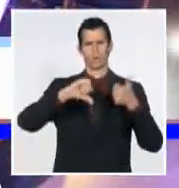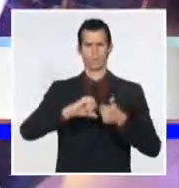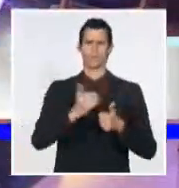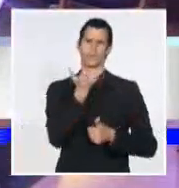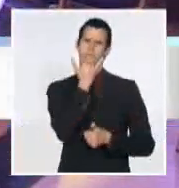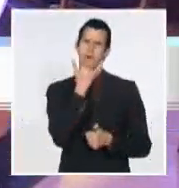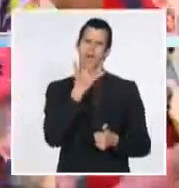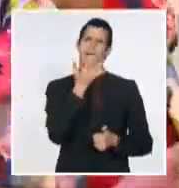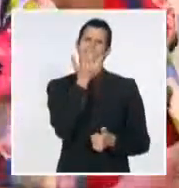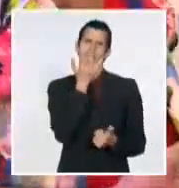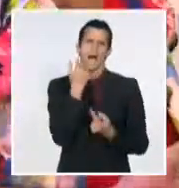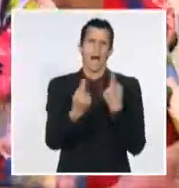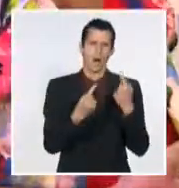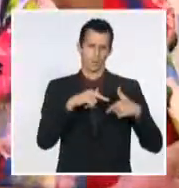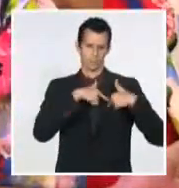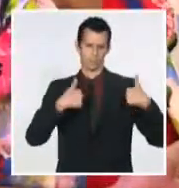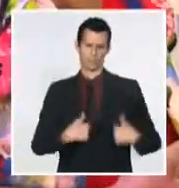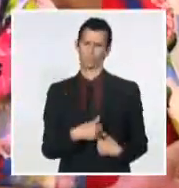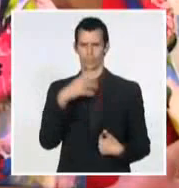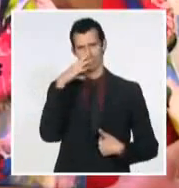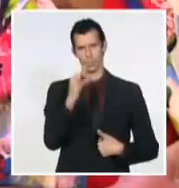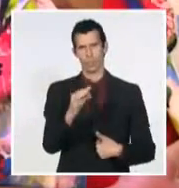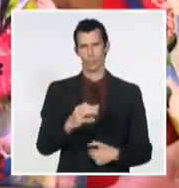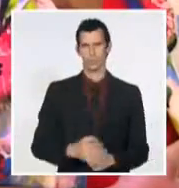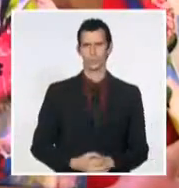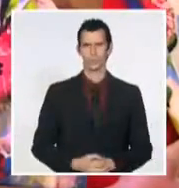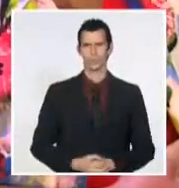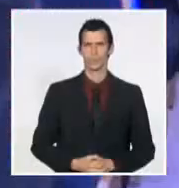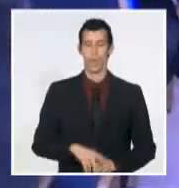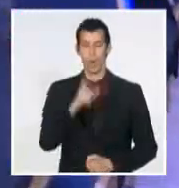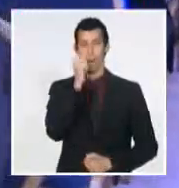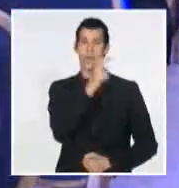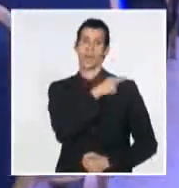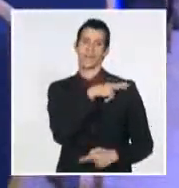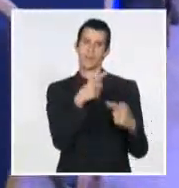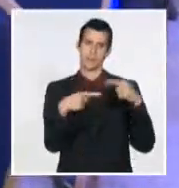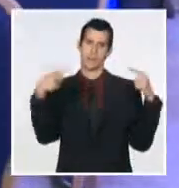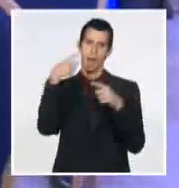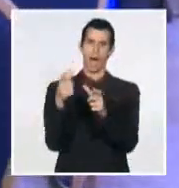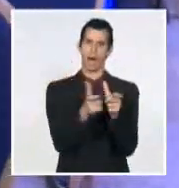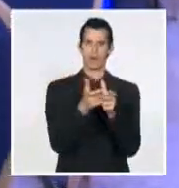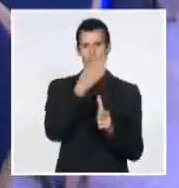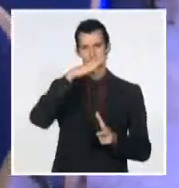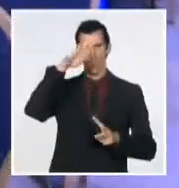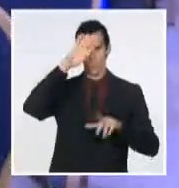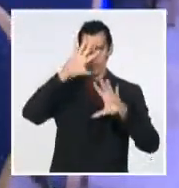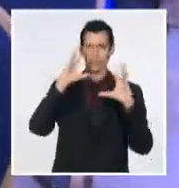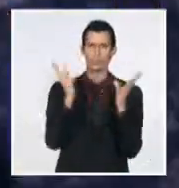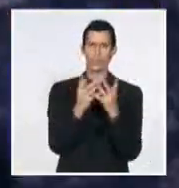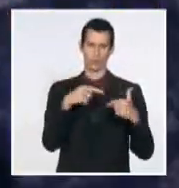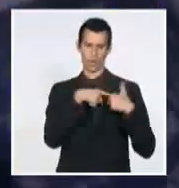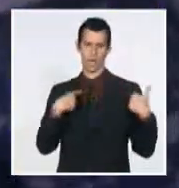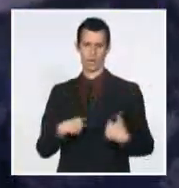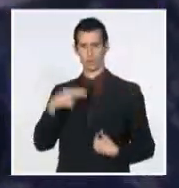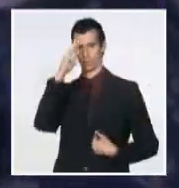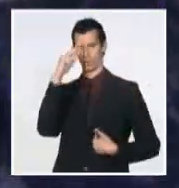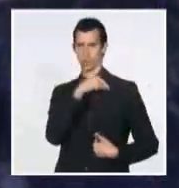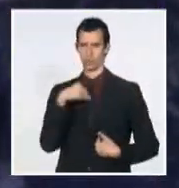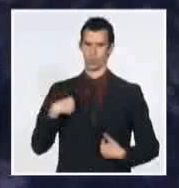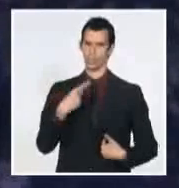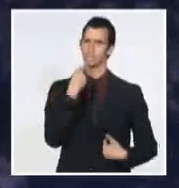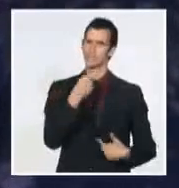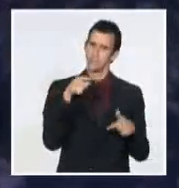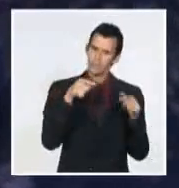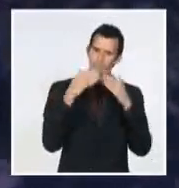Stani, presidente de la Sociedad Cubana de Cardiología, destacó que la cita constituye una oportunidad para intercambiar sobre el manejo de